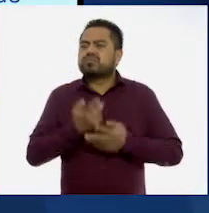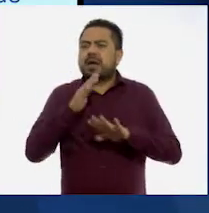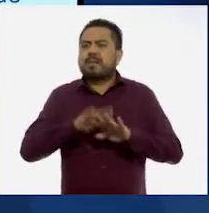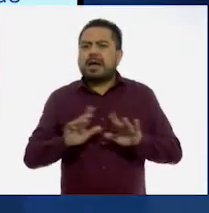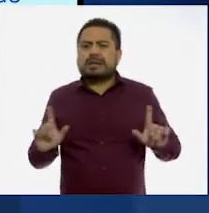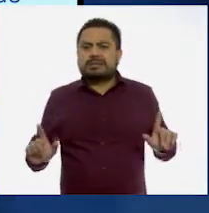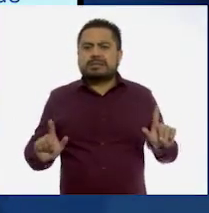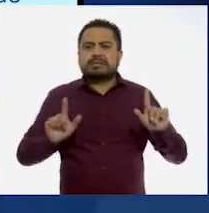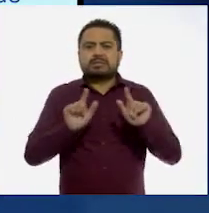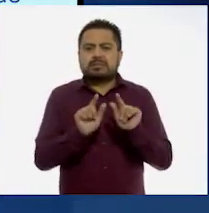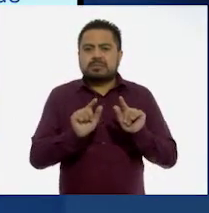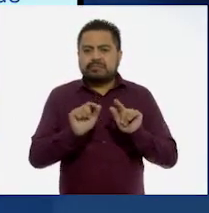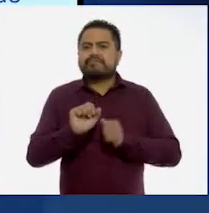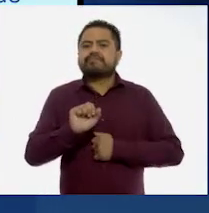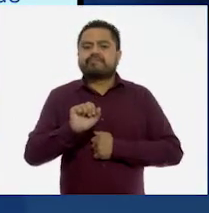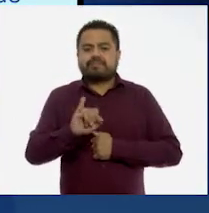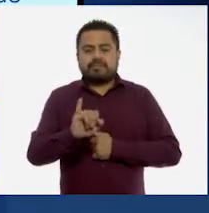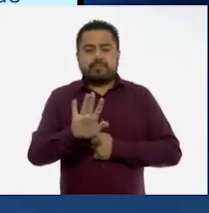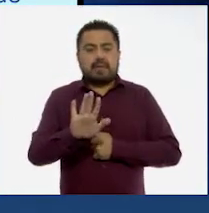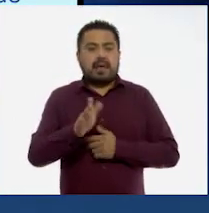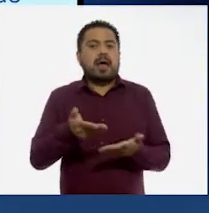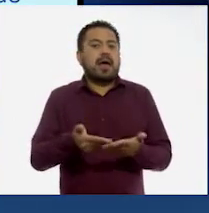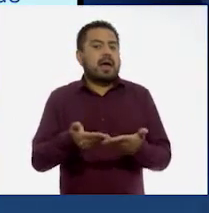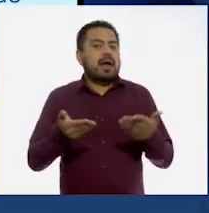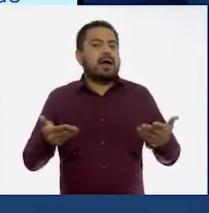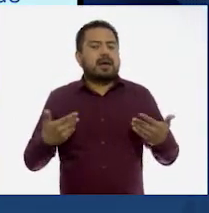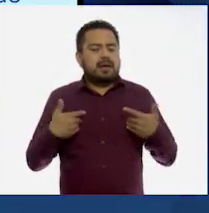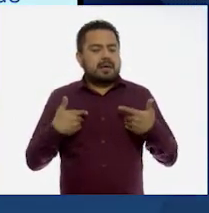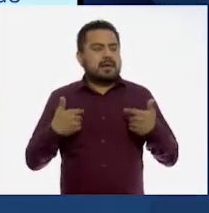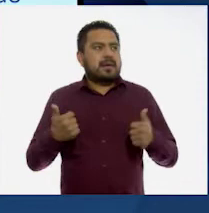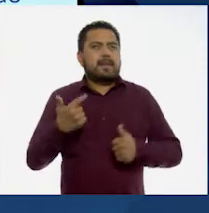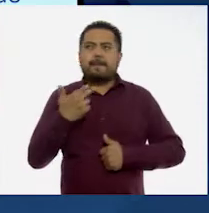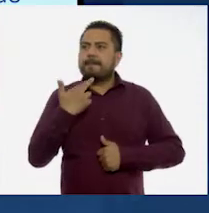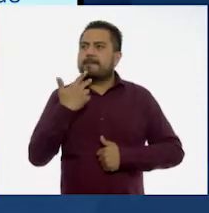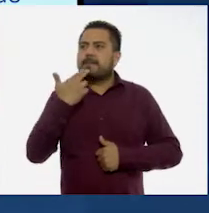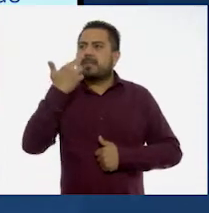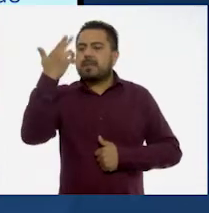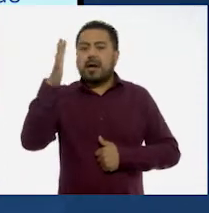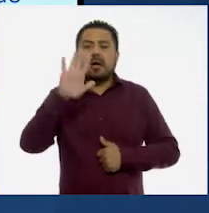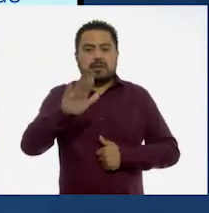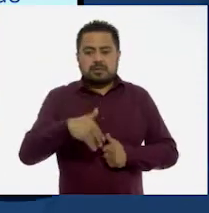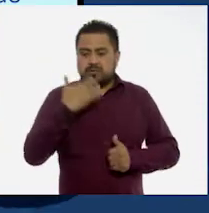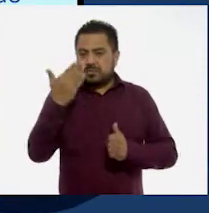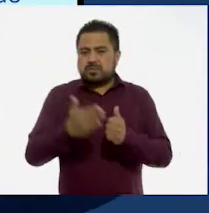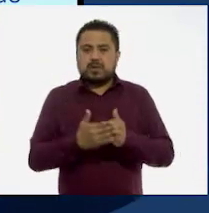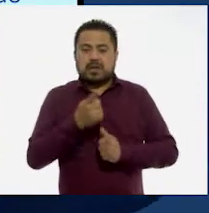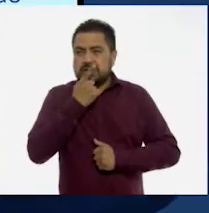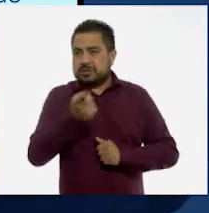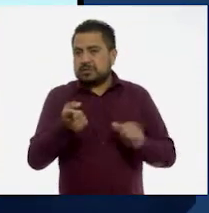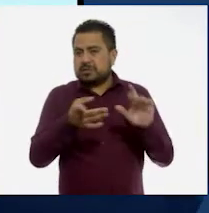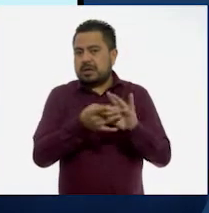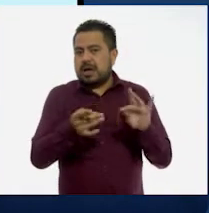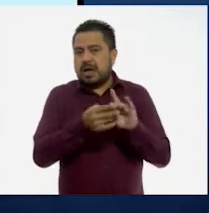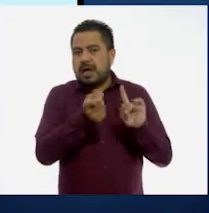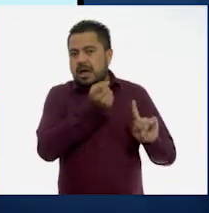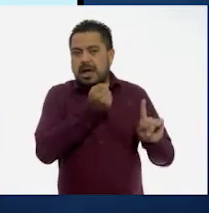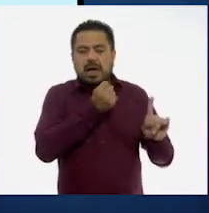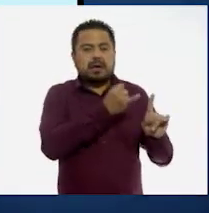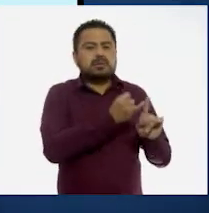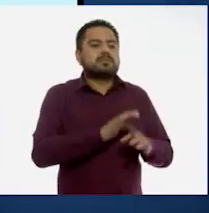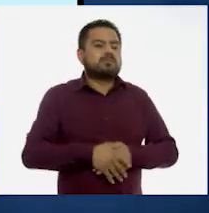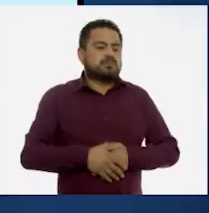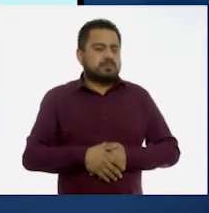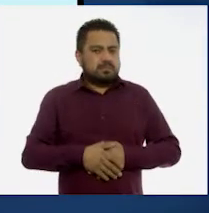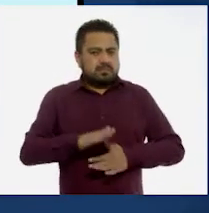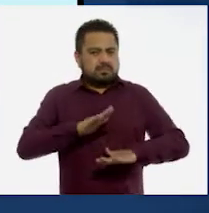cortita. Y ya ahora sí ya voy entendiendo mejor. Lo siguiente dice así.